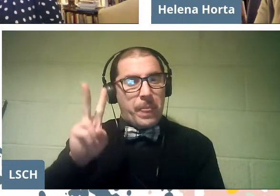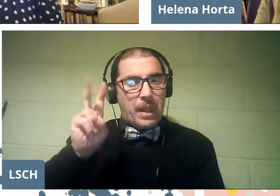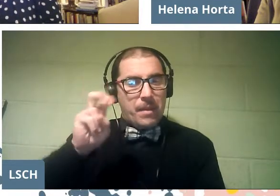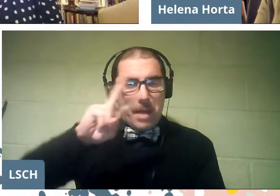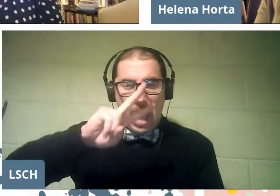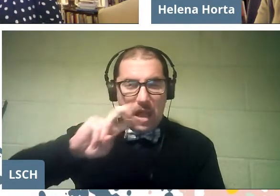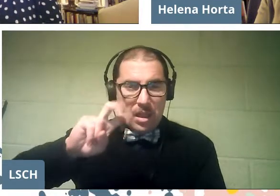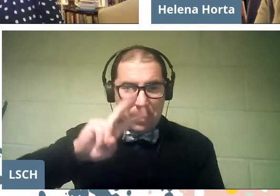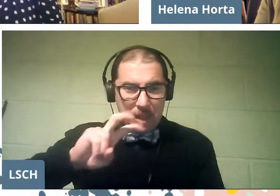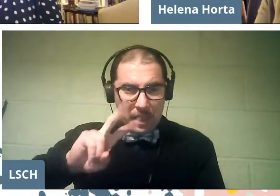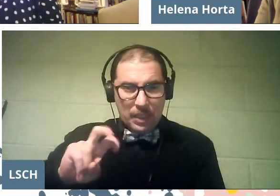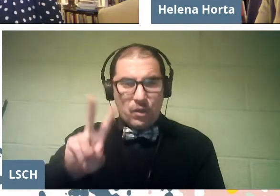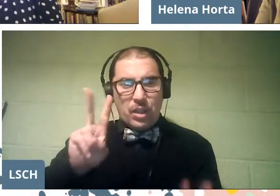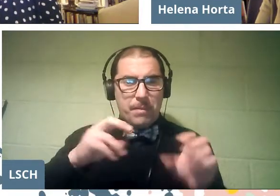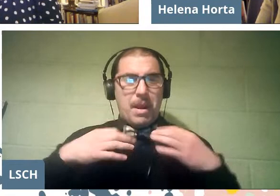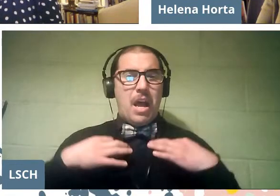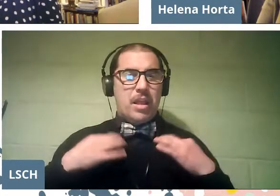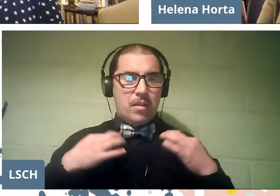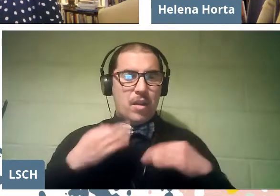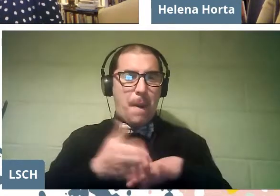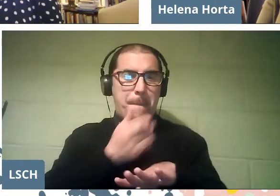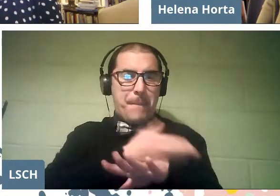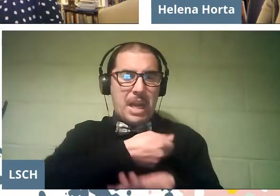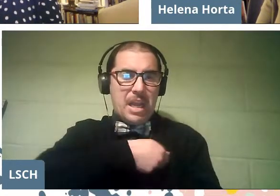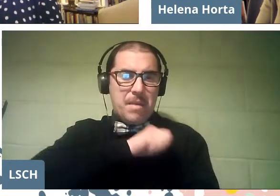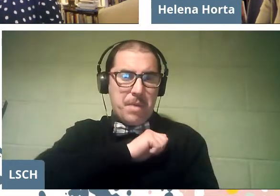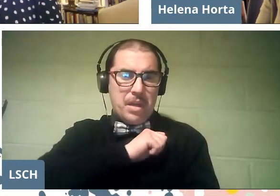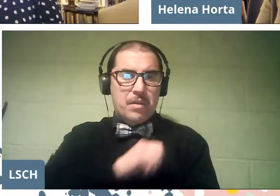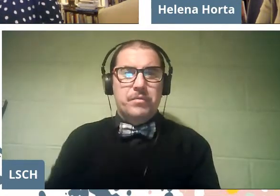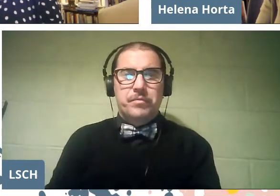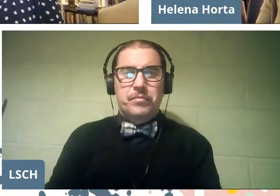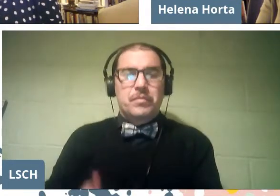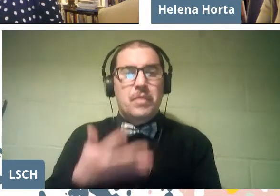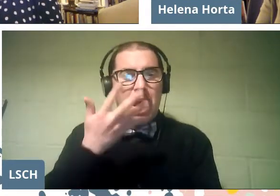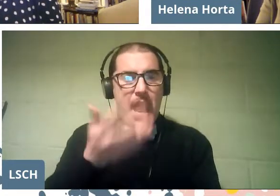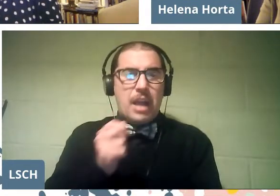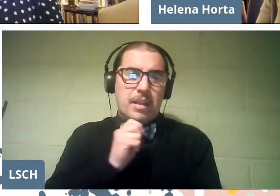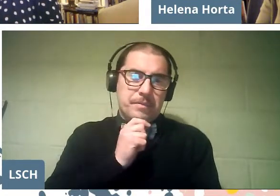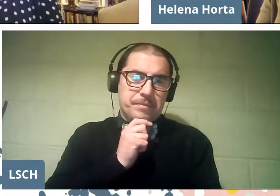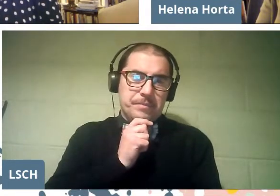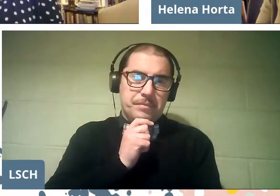investigación del textil prehispánico considera